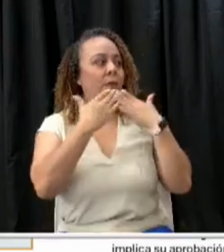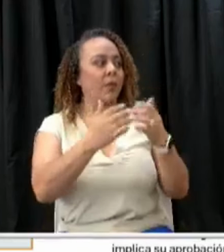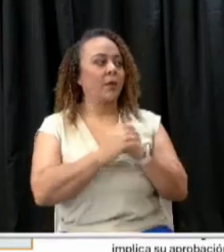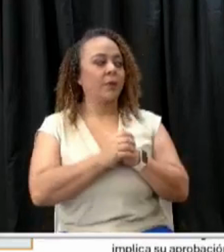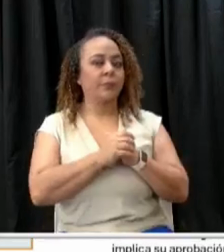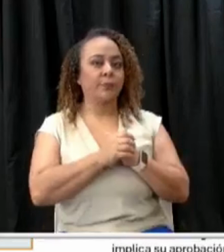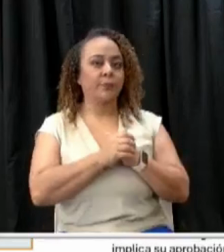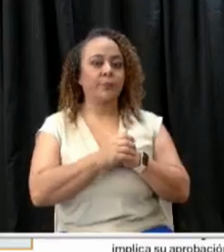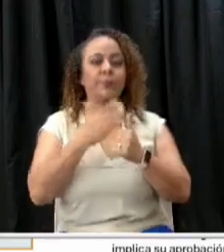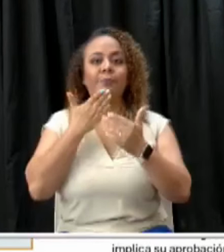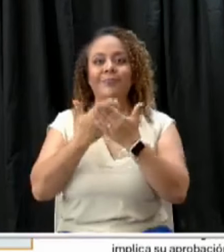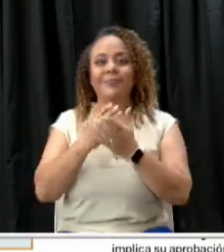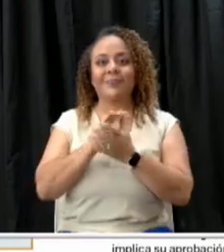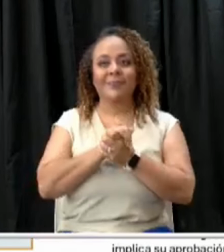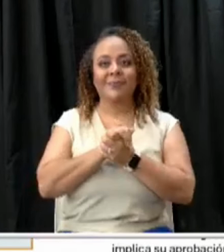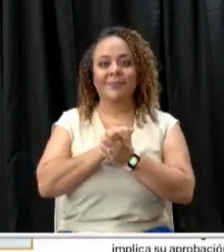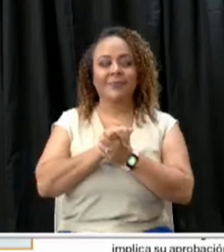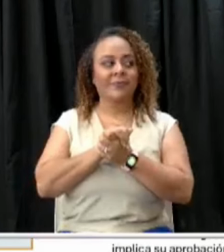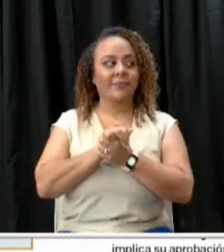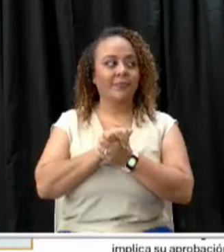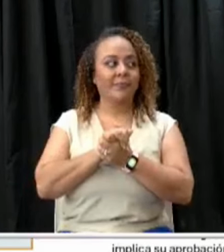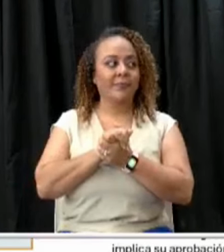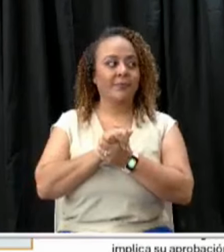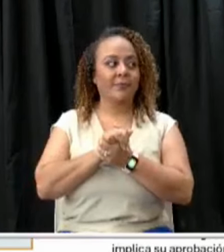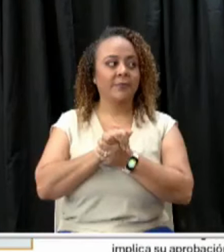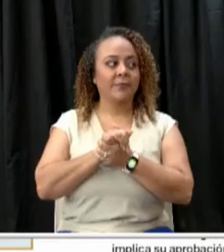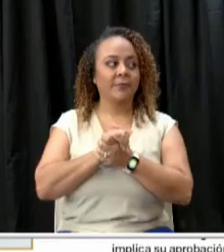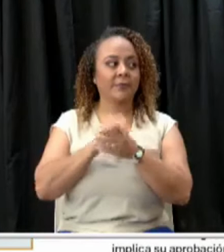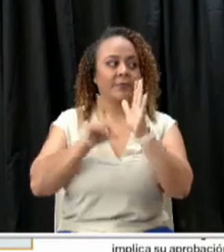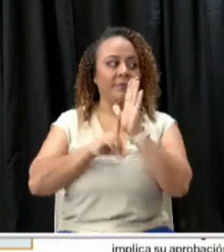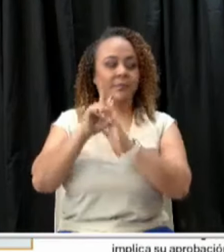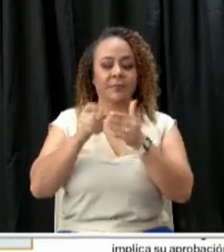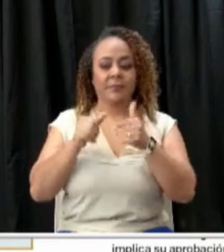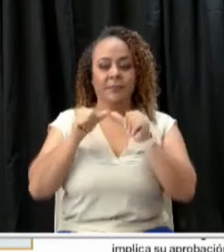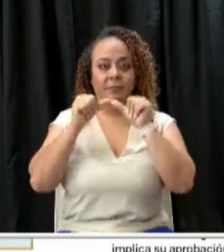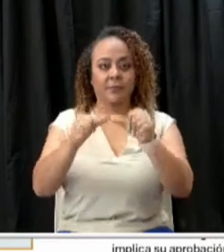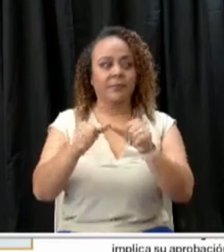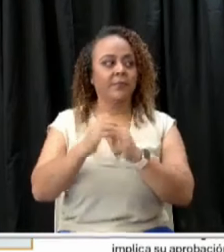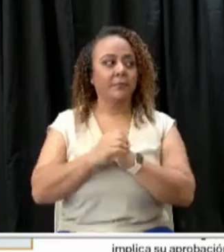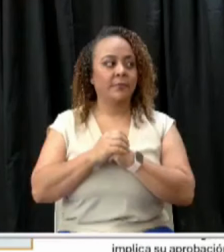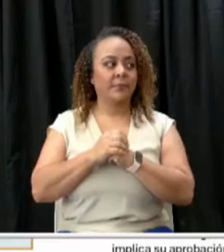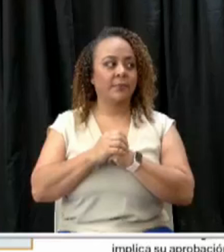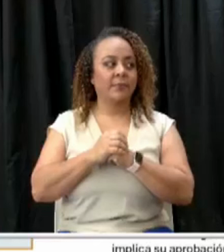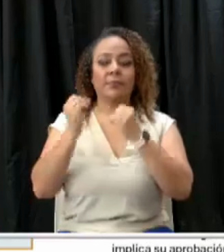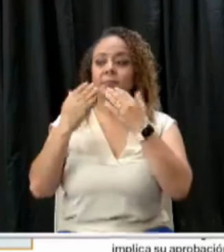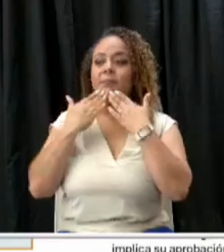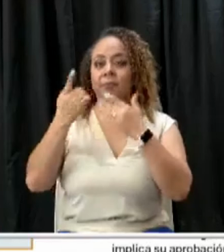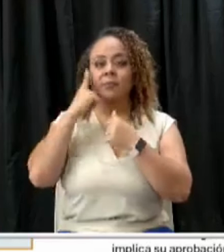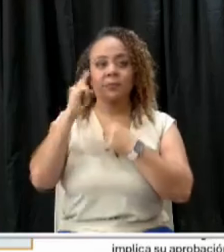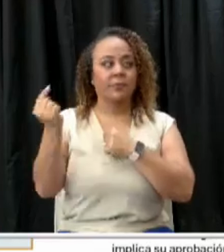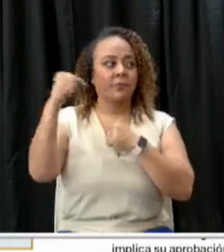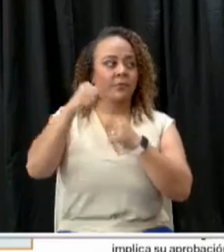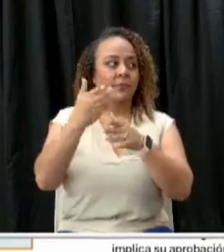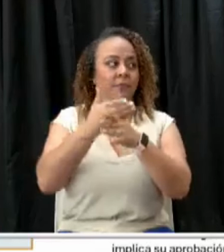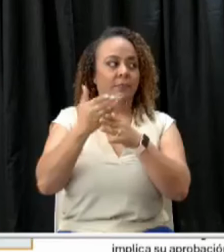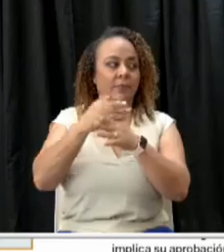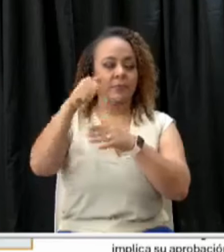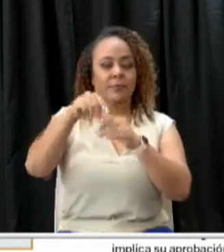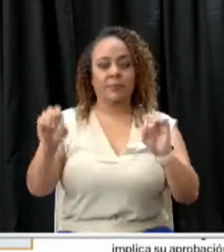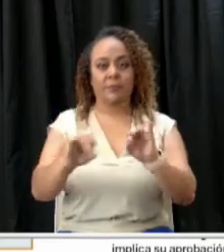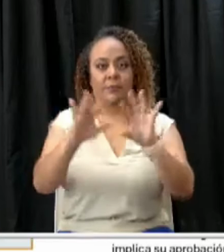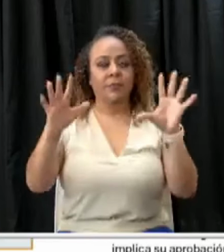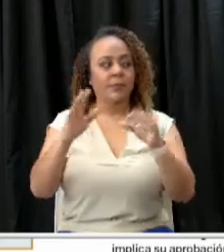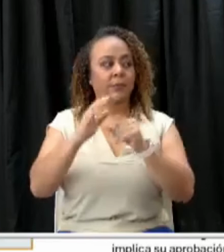gracias. Bueno, desarrollo de adelante, resulta muy interesante conocerlo. Muchísimas gracias por venir a compartir en esta